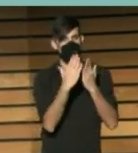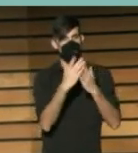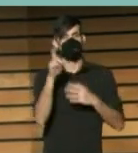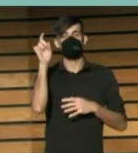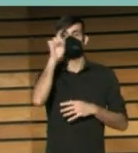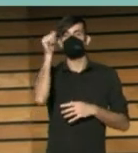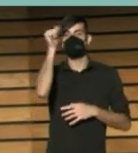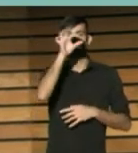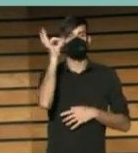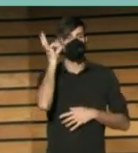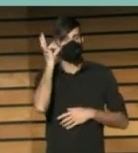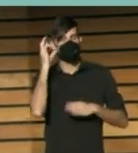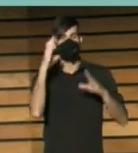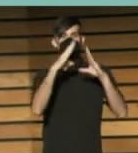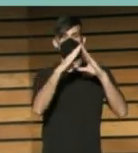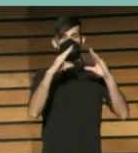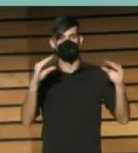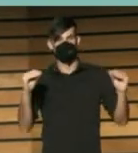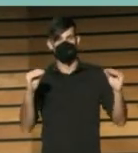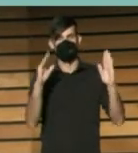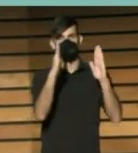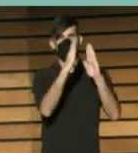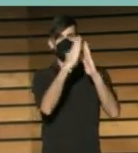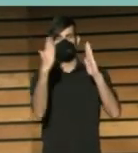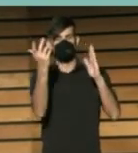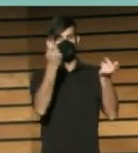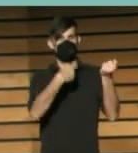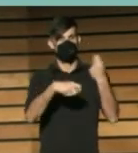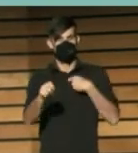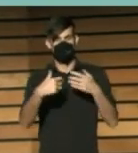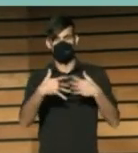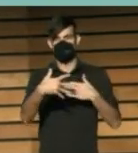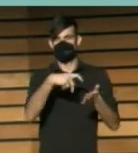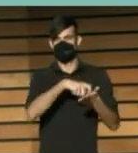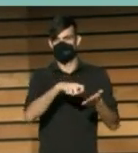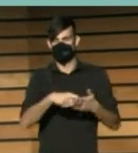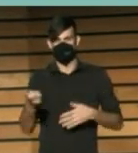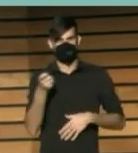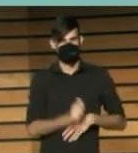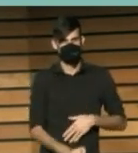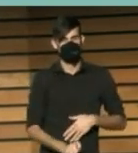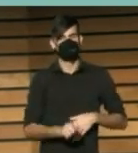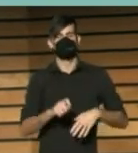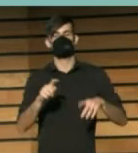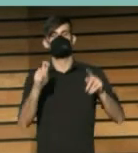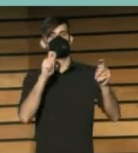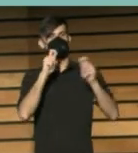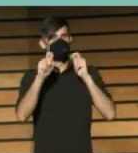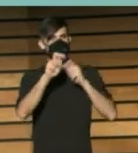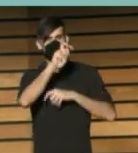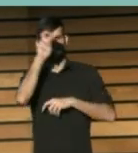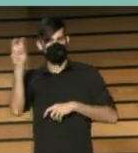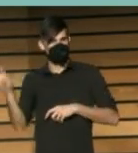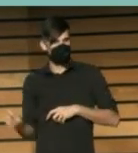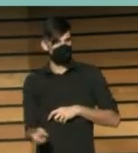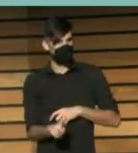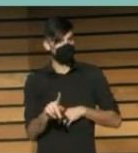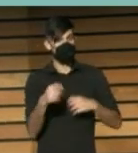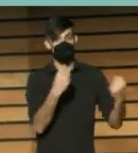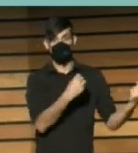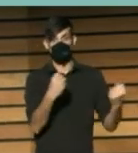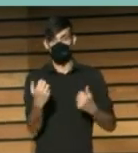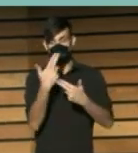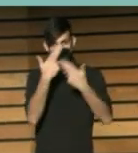docentes, universidades, librerías, escritores, medios de comunicación y todas las instituciones públicas